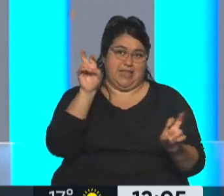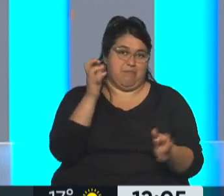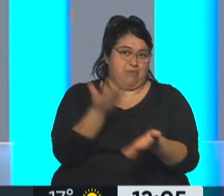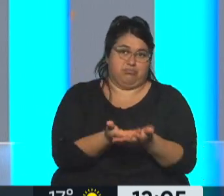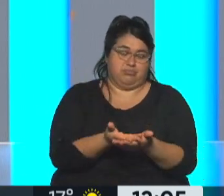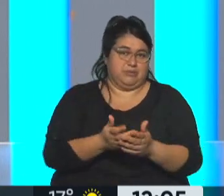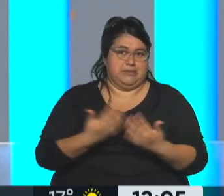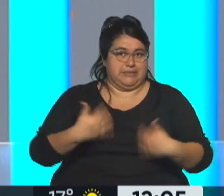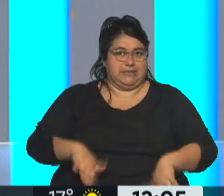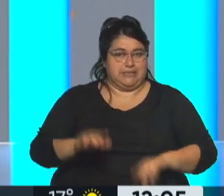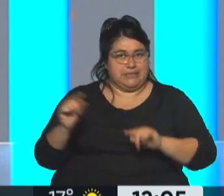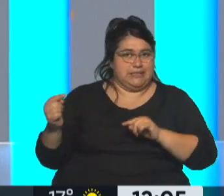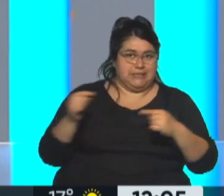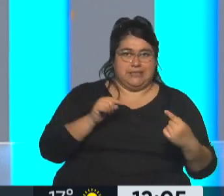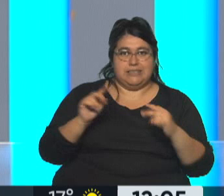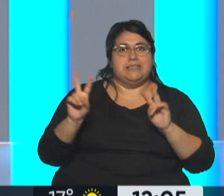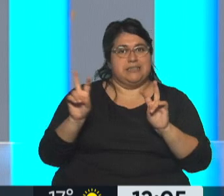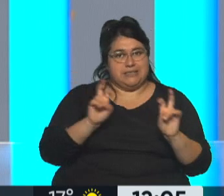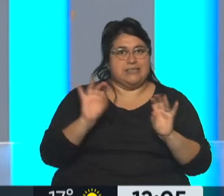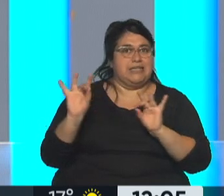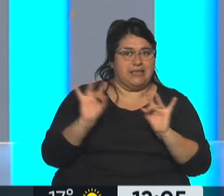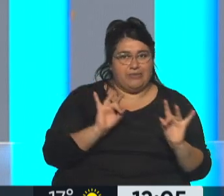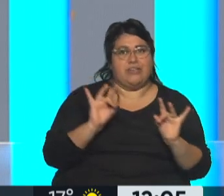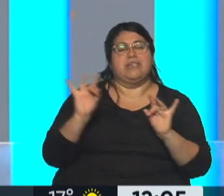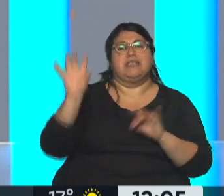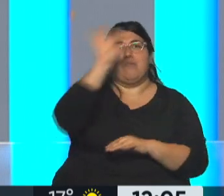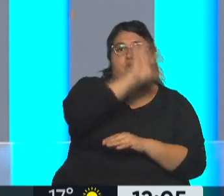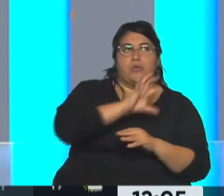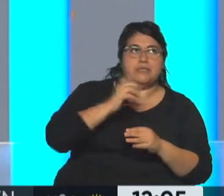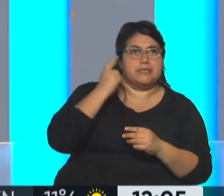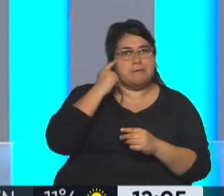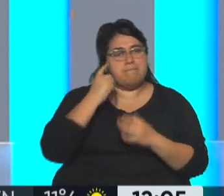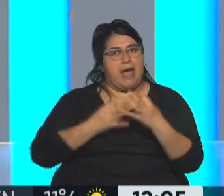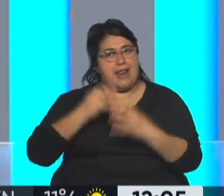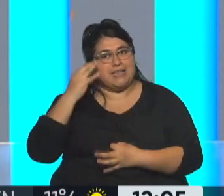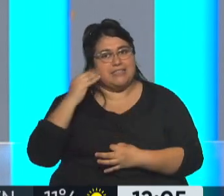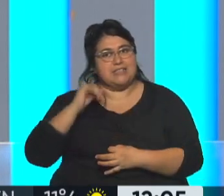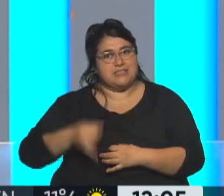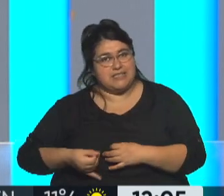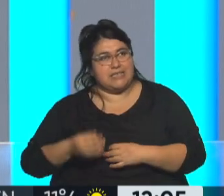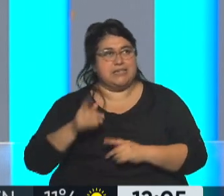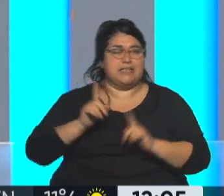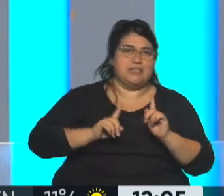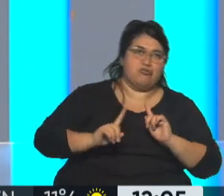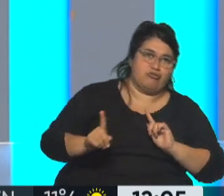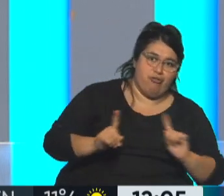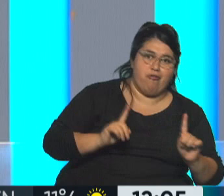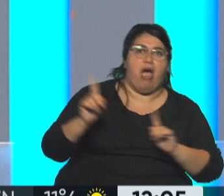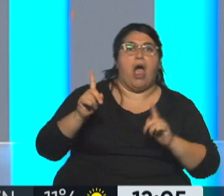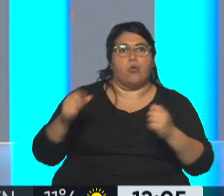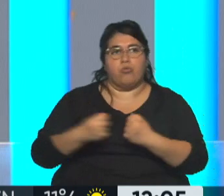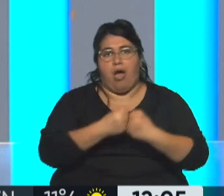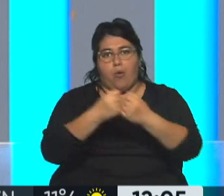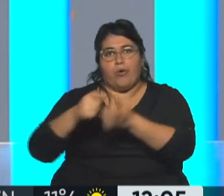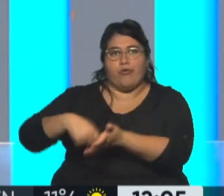es una complicación y algunas provincias están analizando Qué hacer en otros casos tienen acuerdo ya firmado con sus